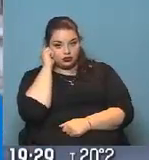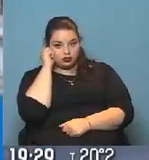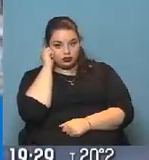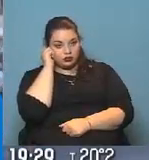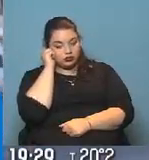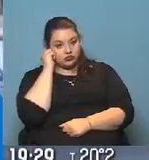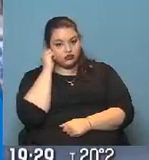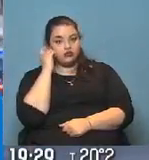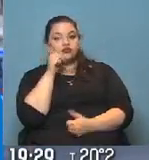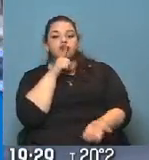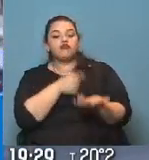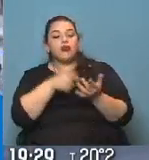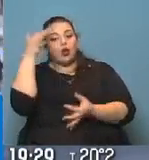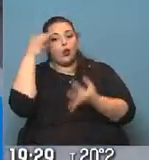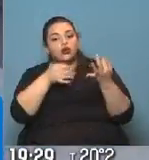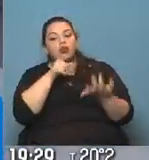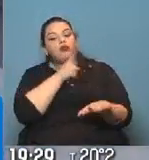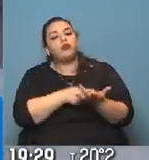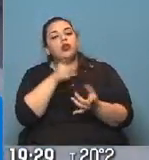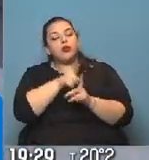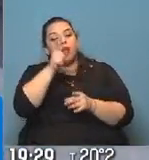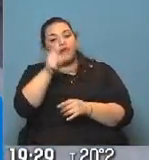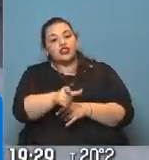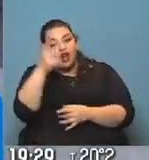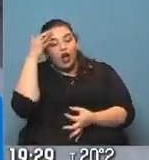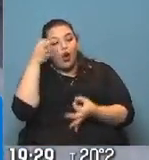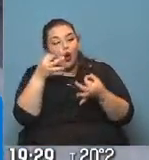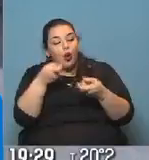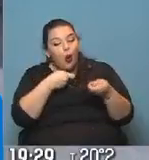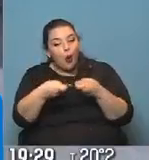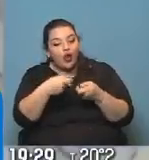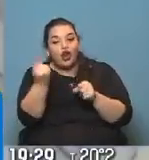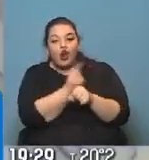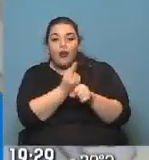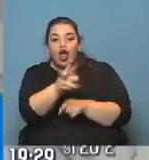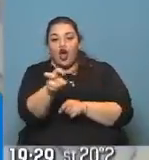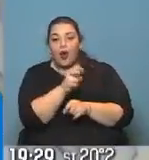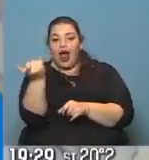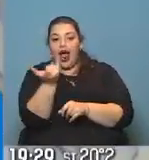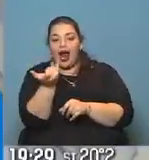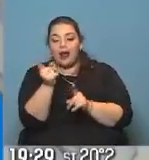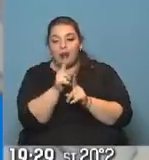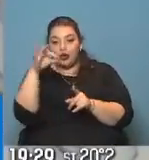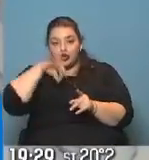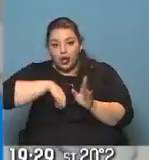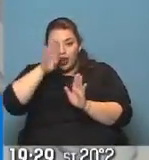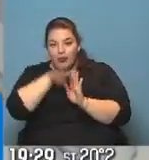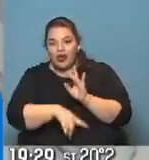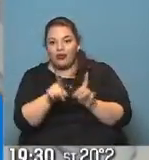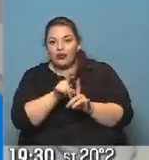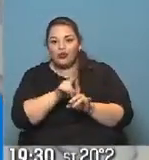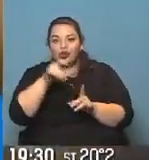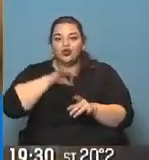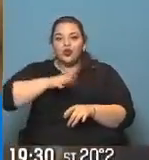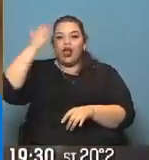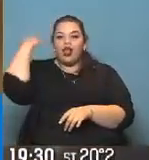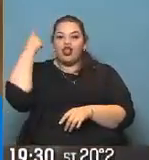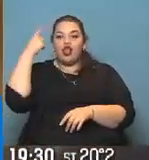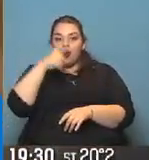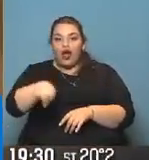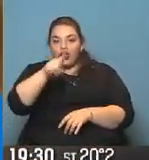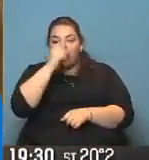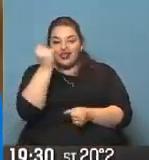Un fallo de la justicia determinó que un jubilado no puede cobrar haberes menores al 70% del sueldo que percibió en los últimos 10 años